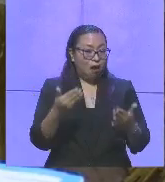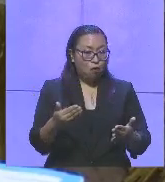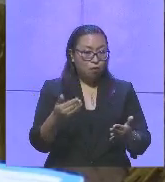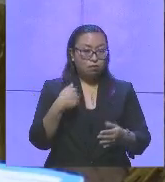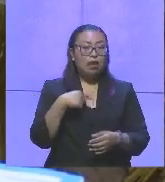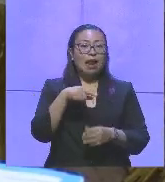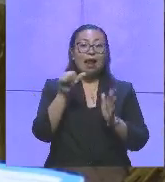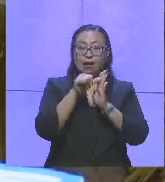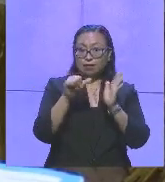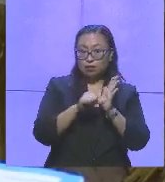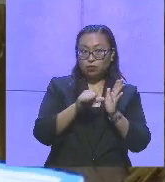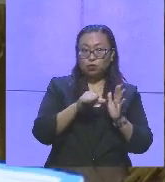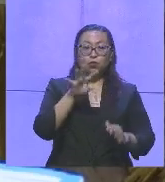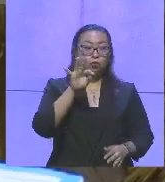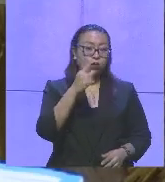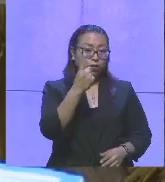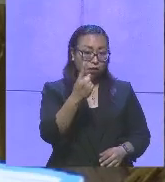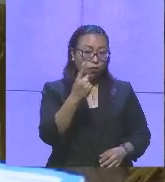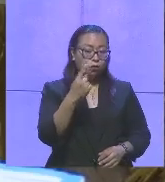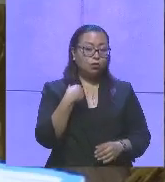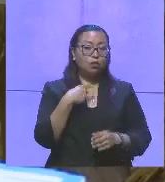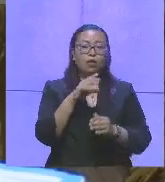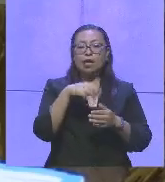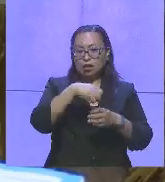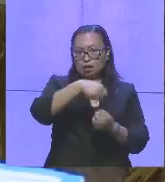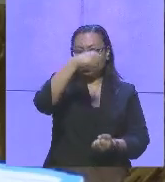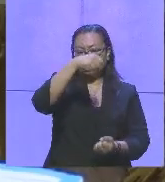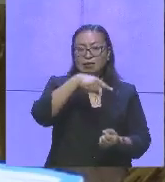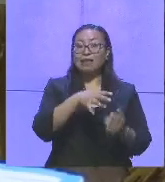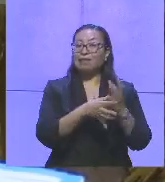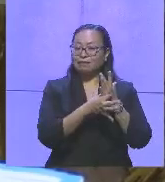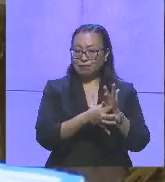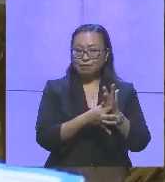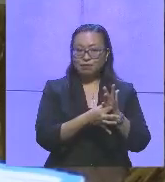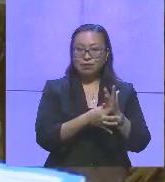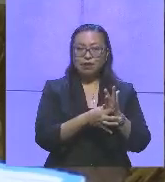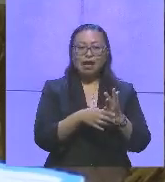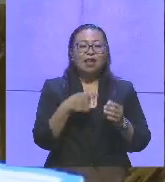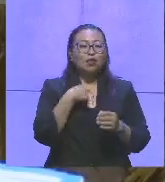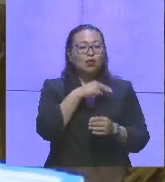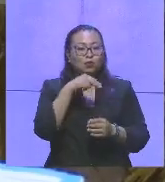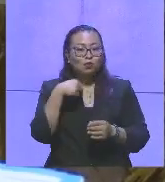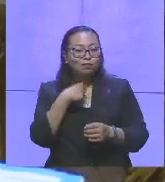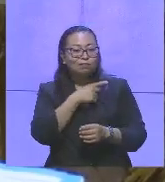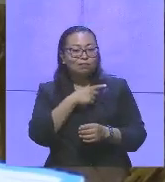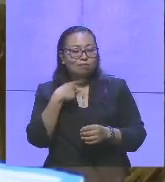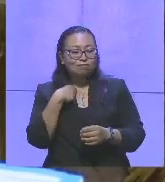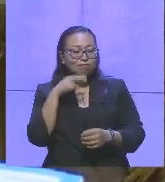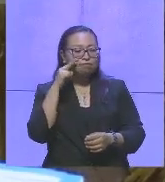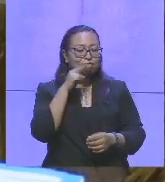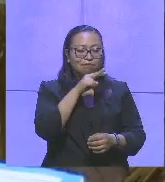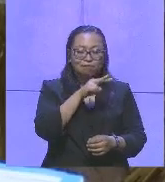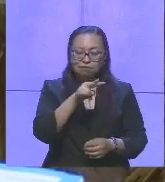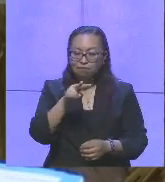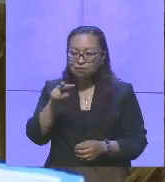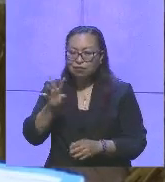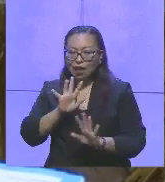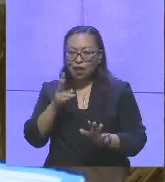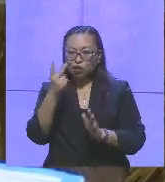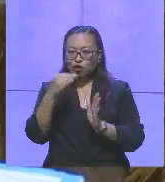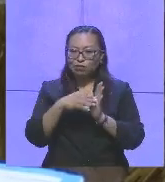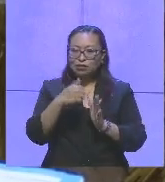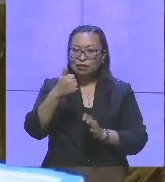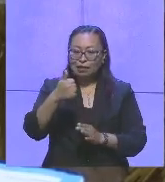41 constitucional sobre la propaganda gubernamental derivan de las intervenciones que vimos en el proceso electoral de